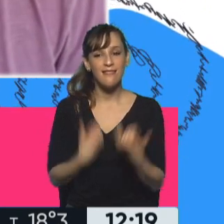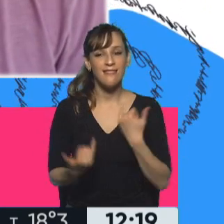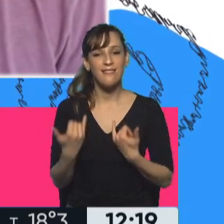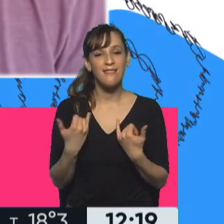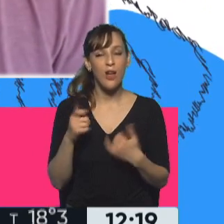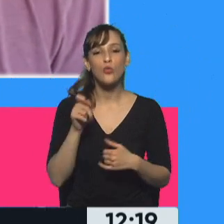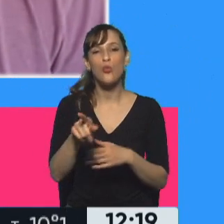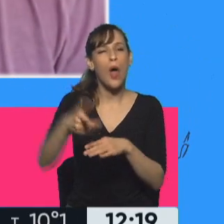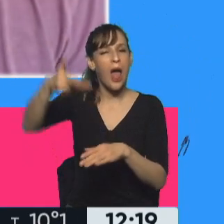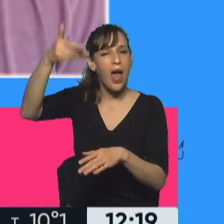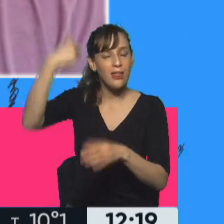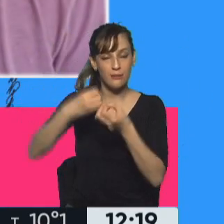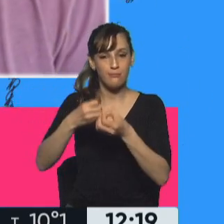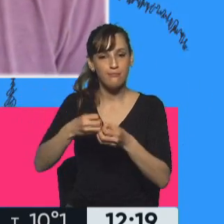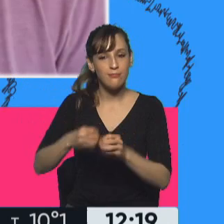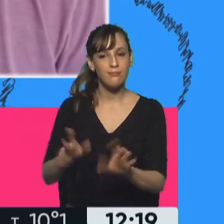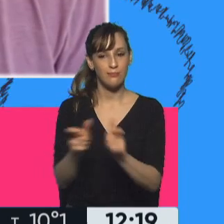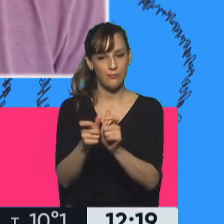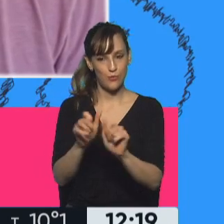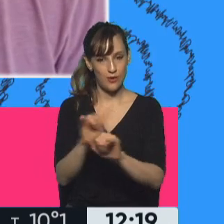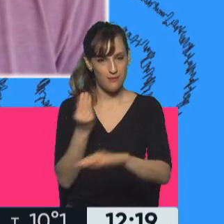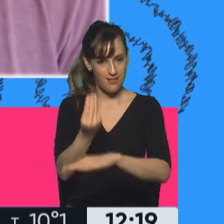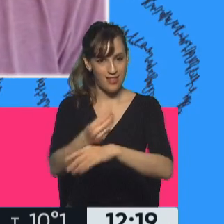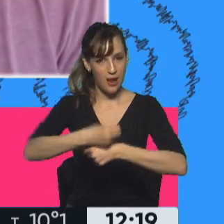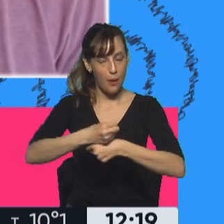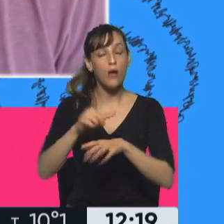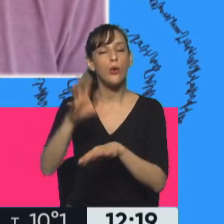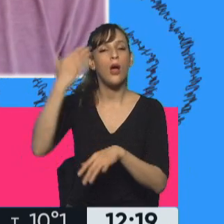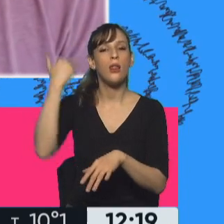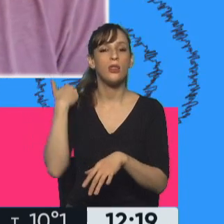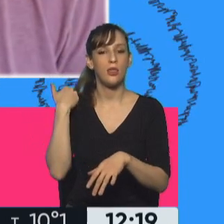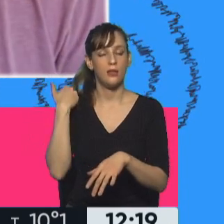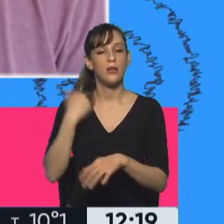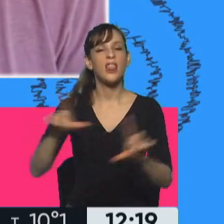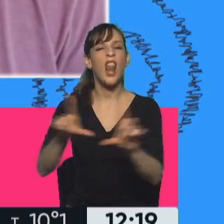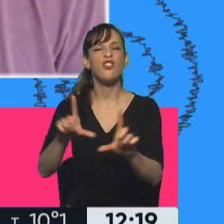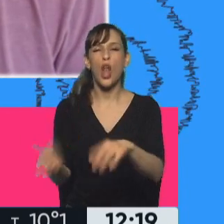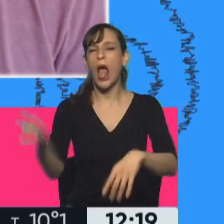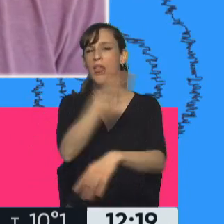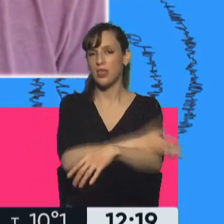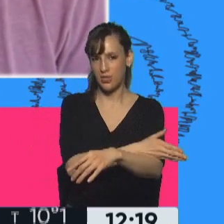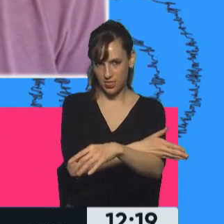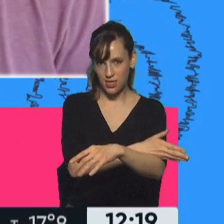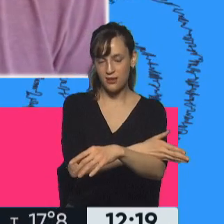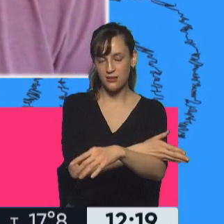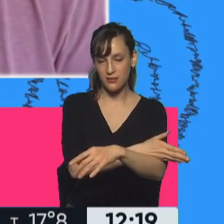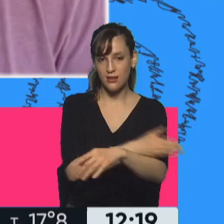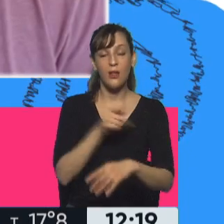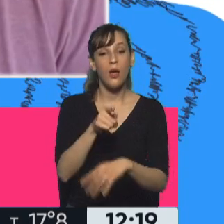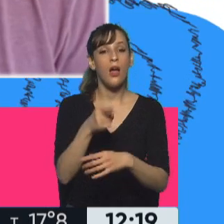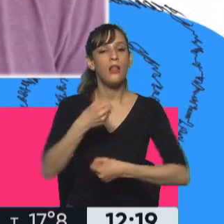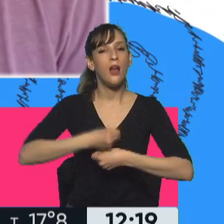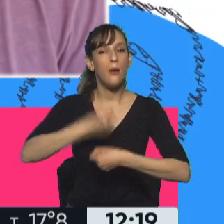tus inicios, que me enteré que habías empezado laburando, antes de trabajar en televisión, por supuesto, y en el medio del espectáculo,